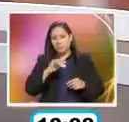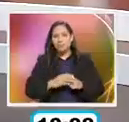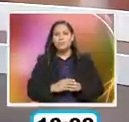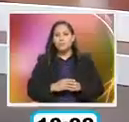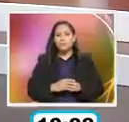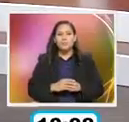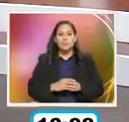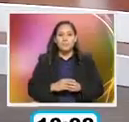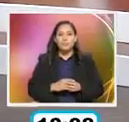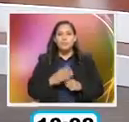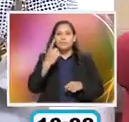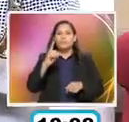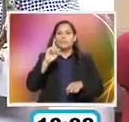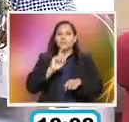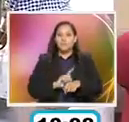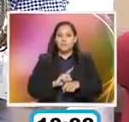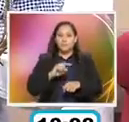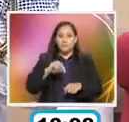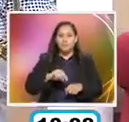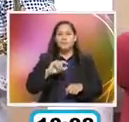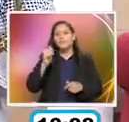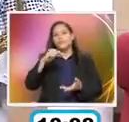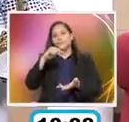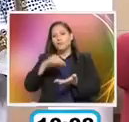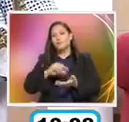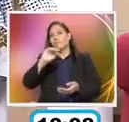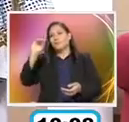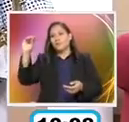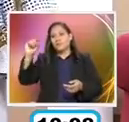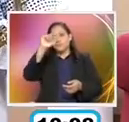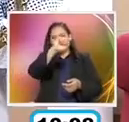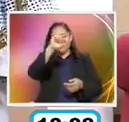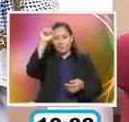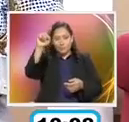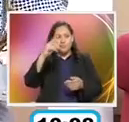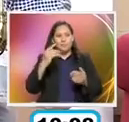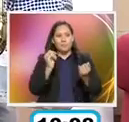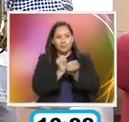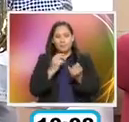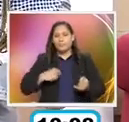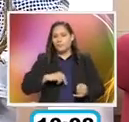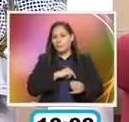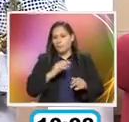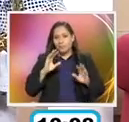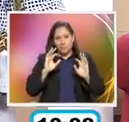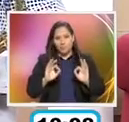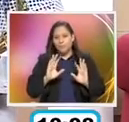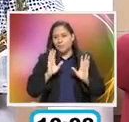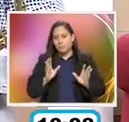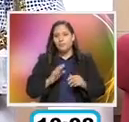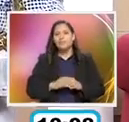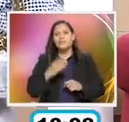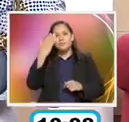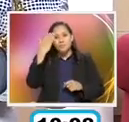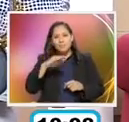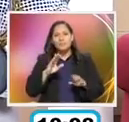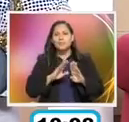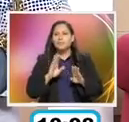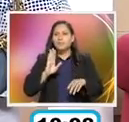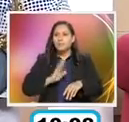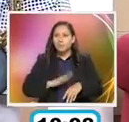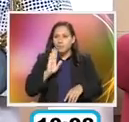pues un día nos miras aquí, un día en otro lado y bueno, pues igual ya estamos impuestos, sabemos que pues entre